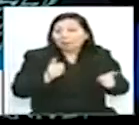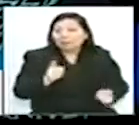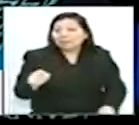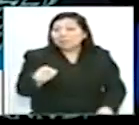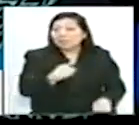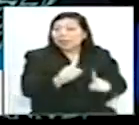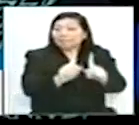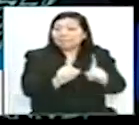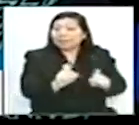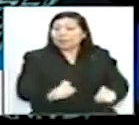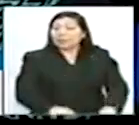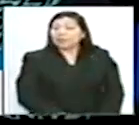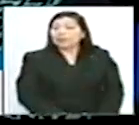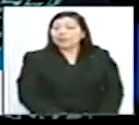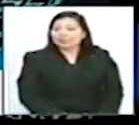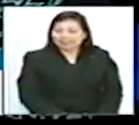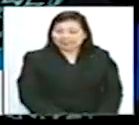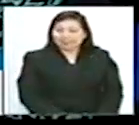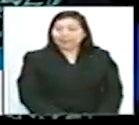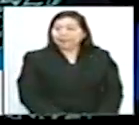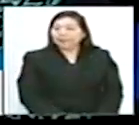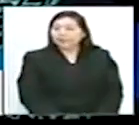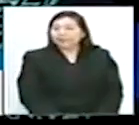¿Alguna pregunta, por favor?